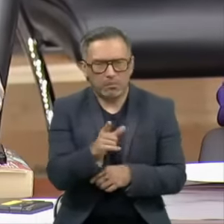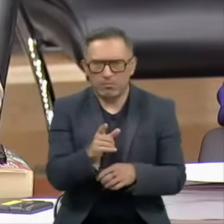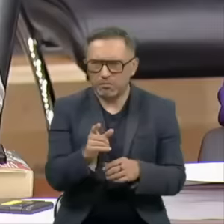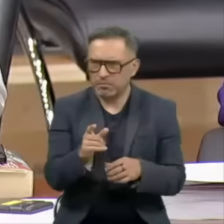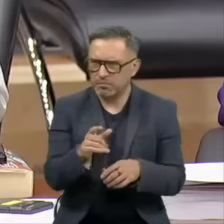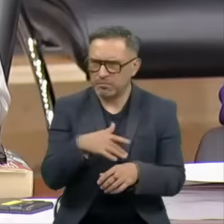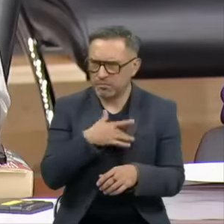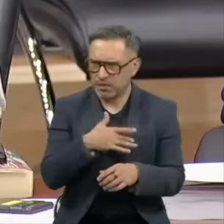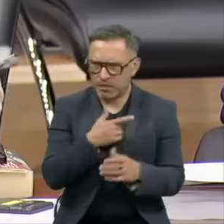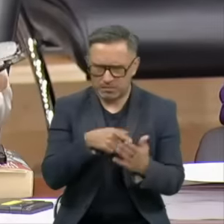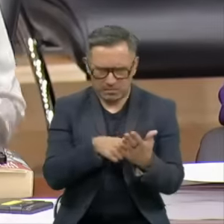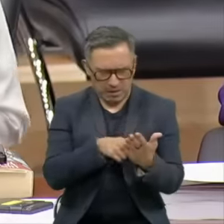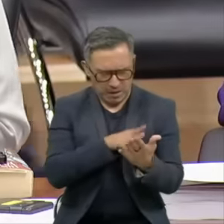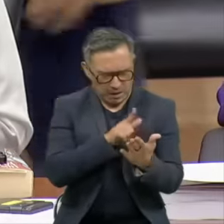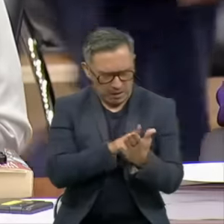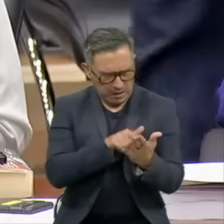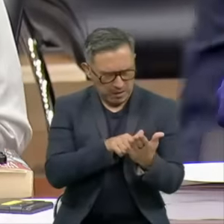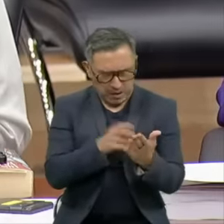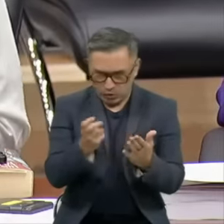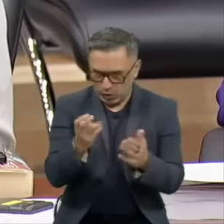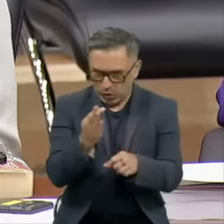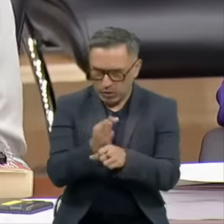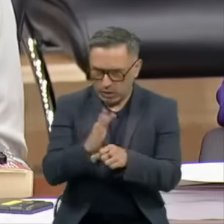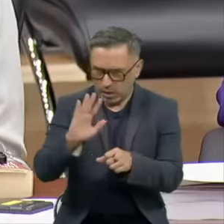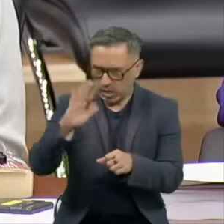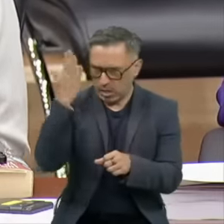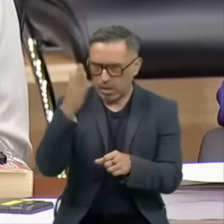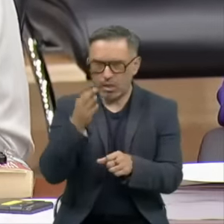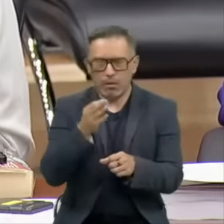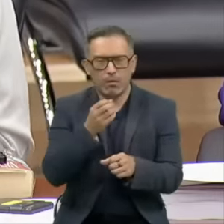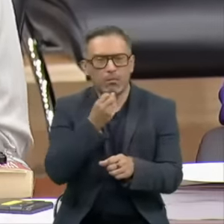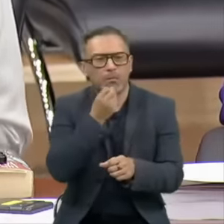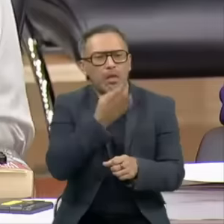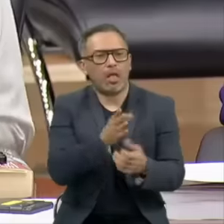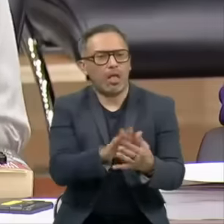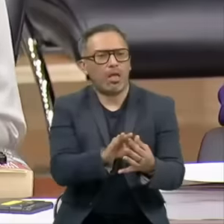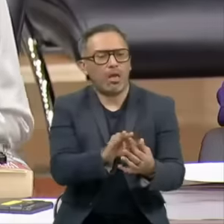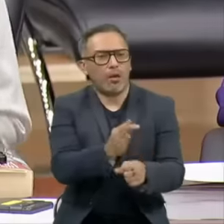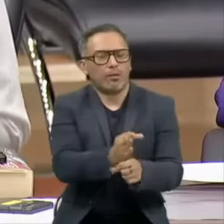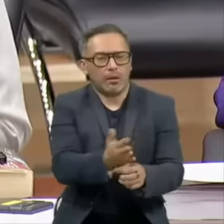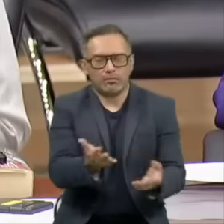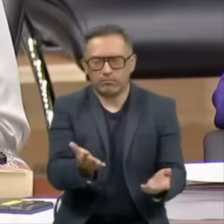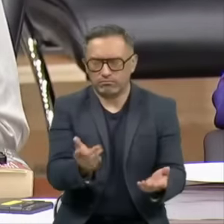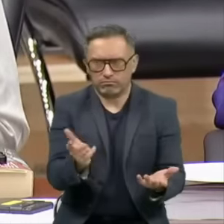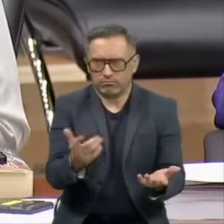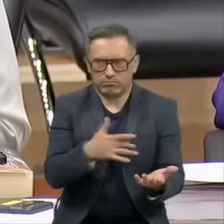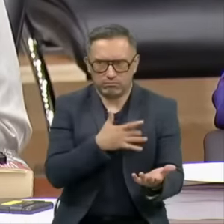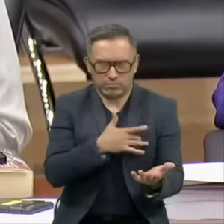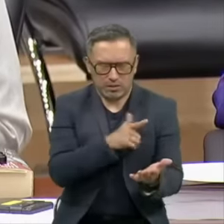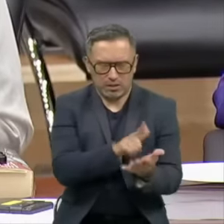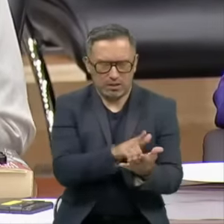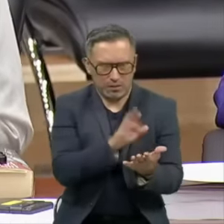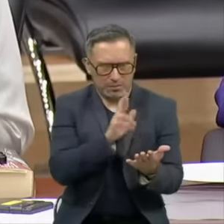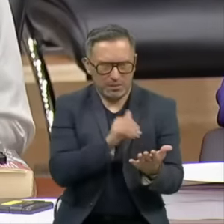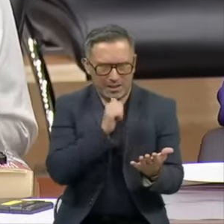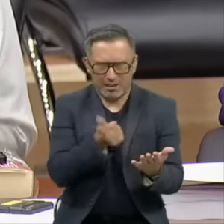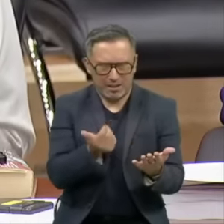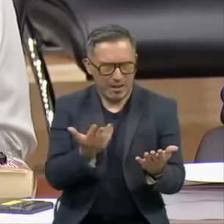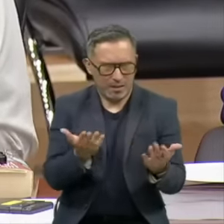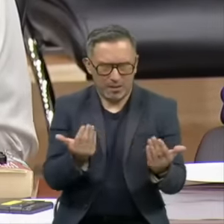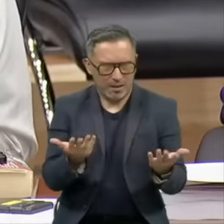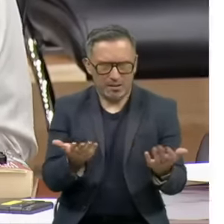certidumbre jurídica da ese manejo. No existe, de verdad, o sea, ahora resulta que se ve la